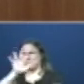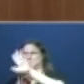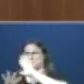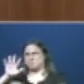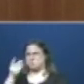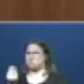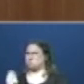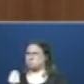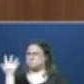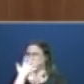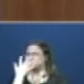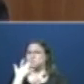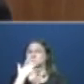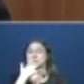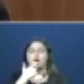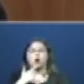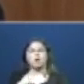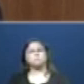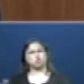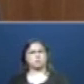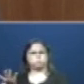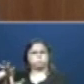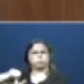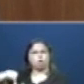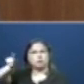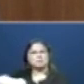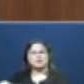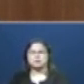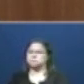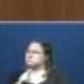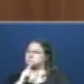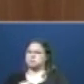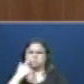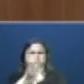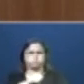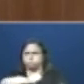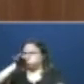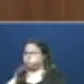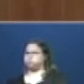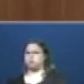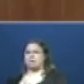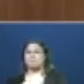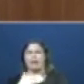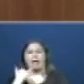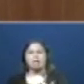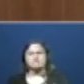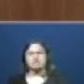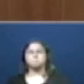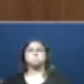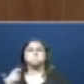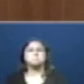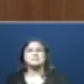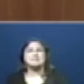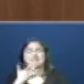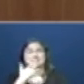así un proceso de recentralización supondría un histórico paso atrás sin que nadie pueda garantizar sus ventajas cuando los